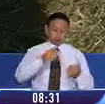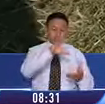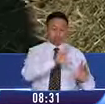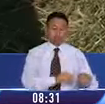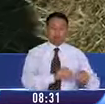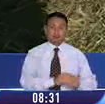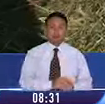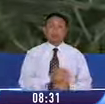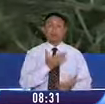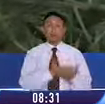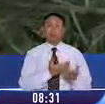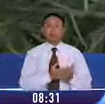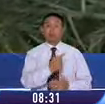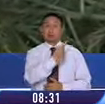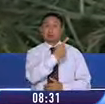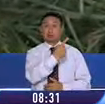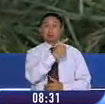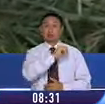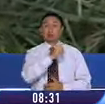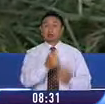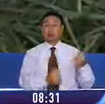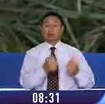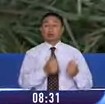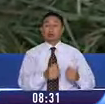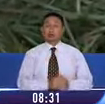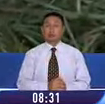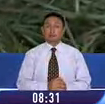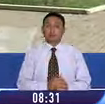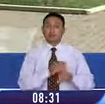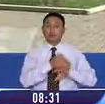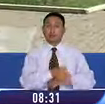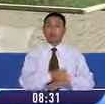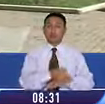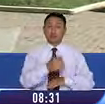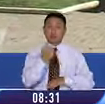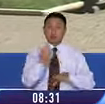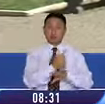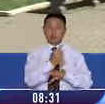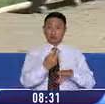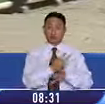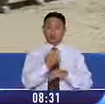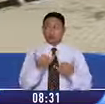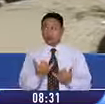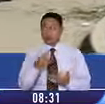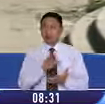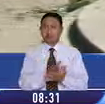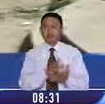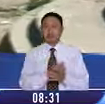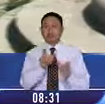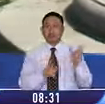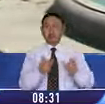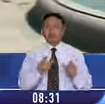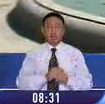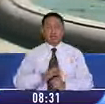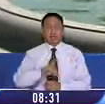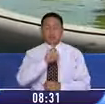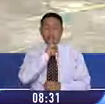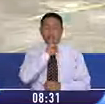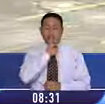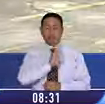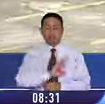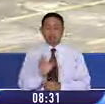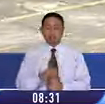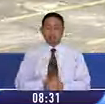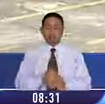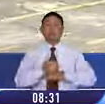indicios de los destrozos ocasionados al auto. Luego de algunas horas en el sector se respira calma, nadie quiere comentar lo pasado.